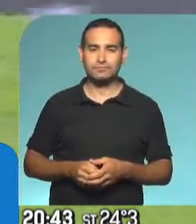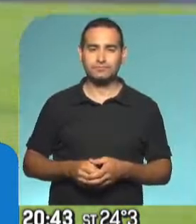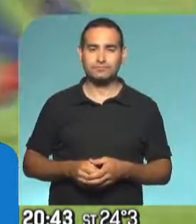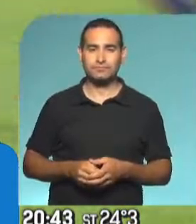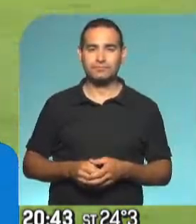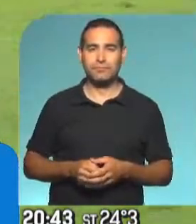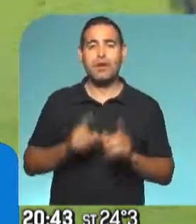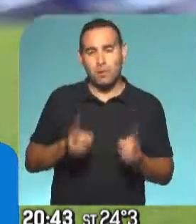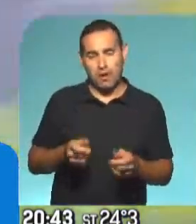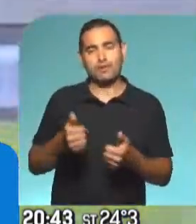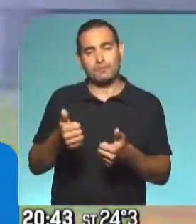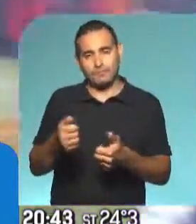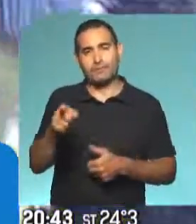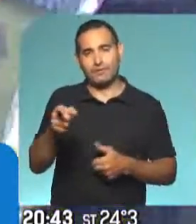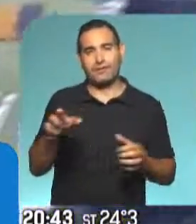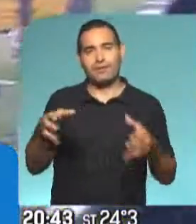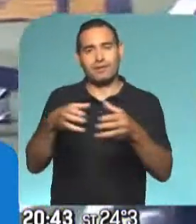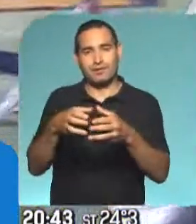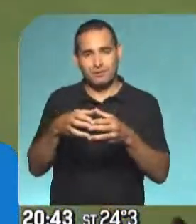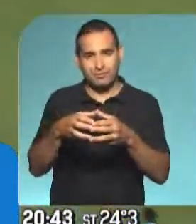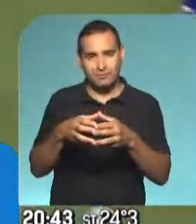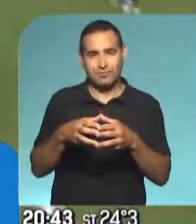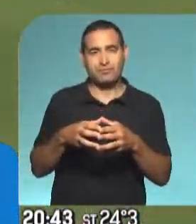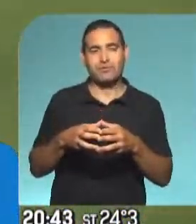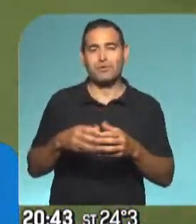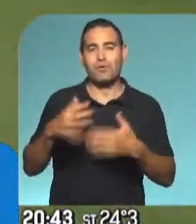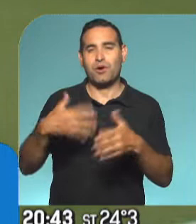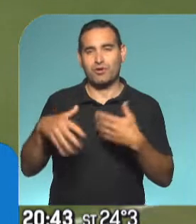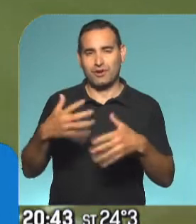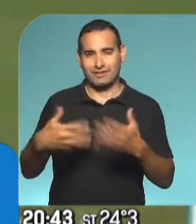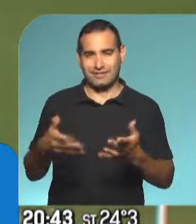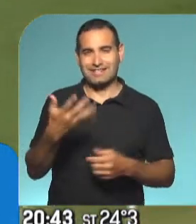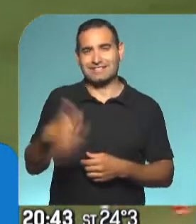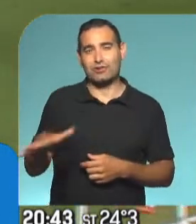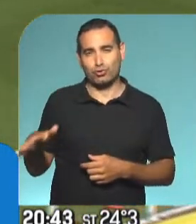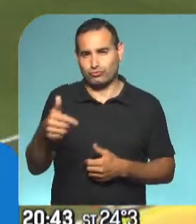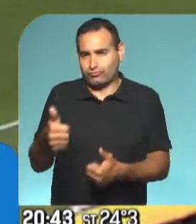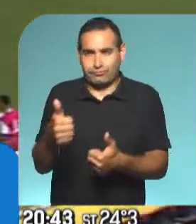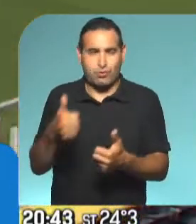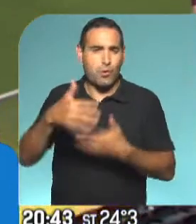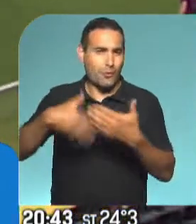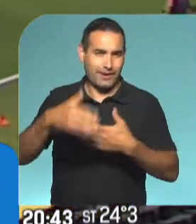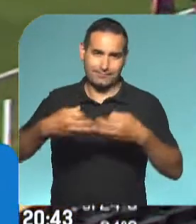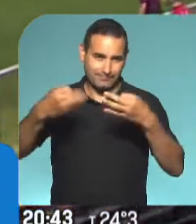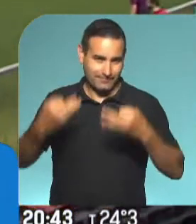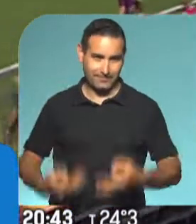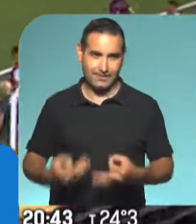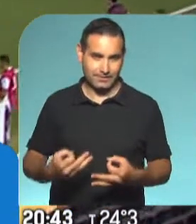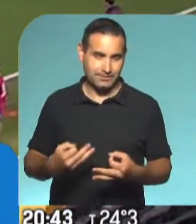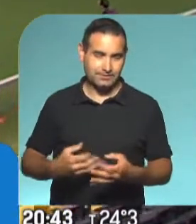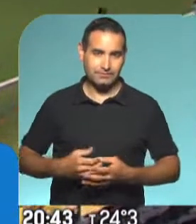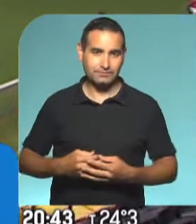mérito de todos estos futbolistas brasileños que han jugado muy